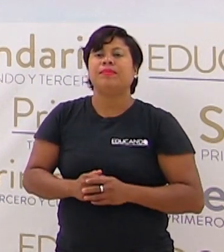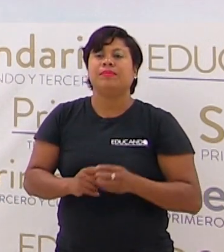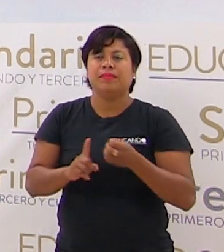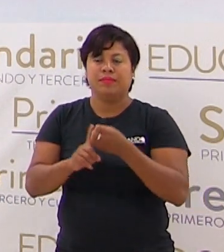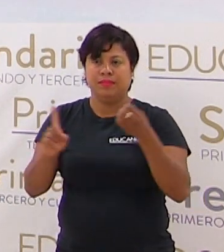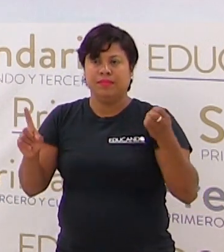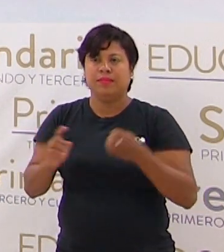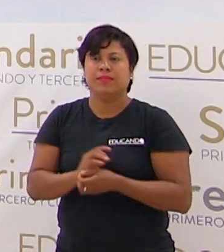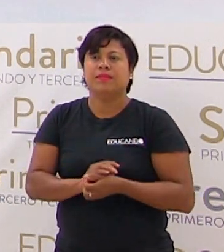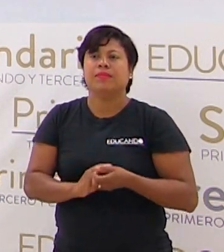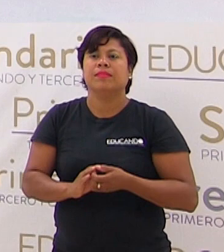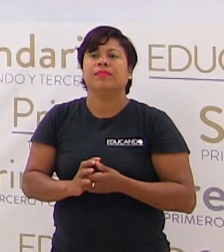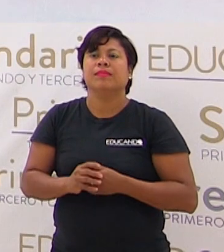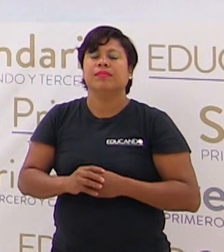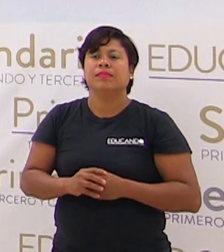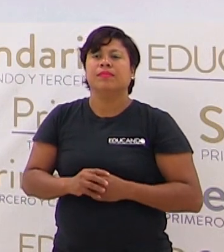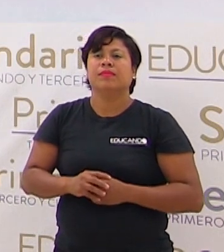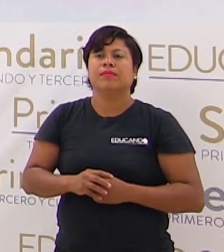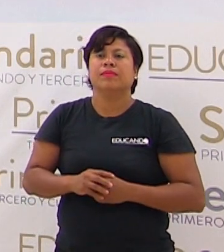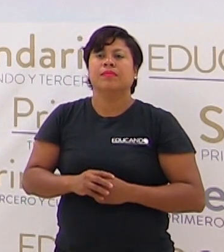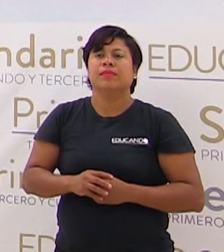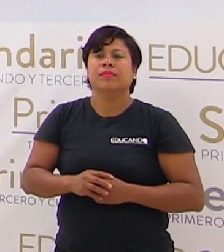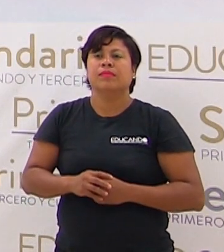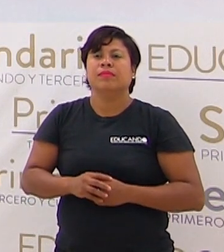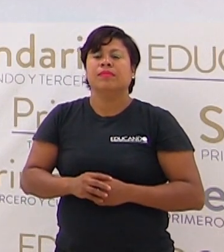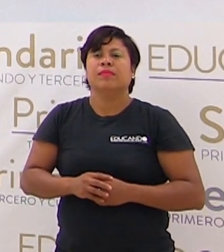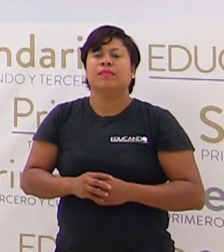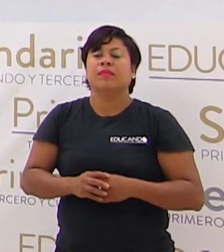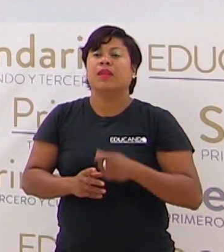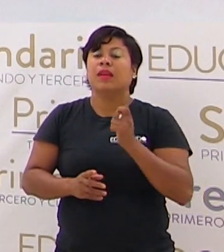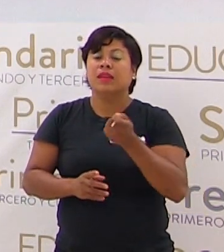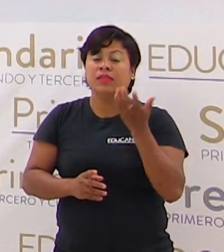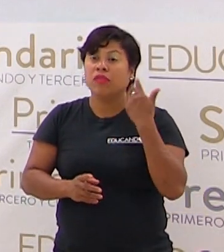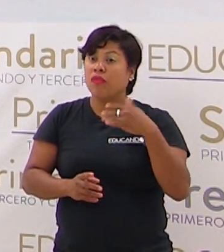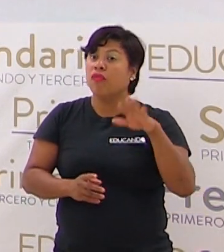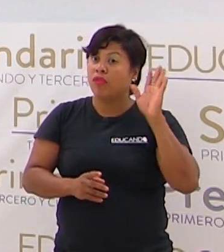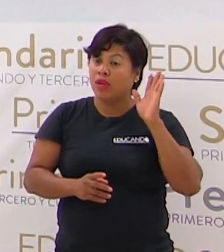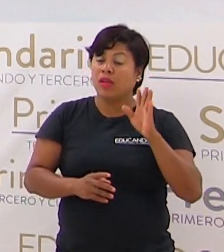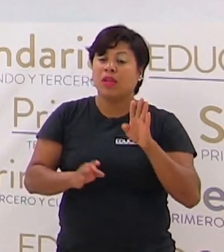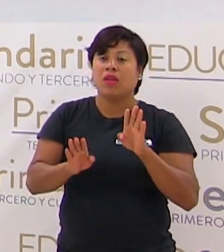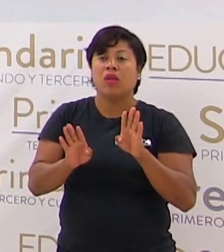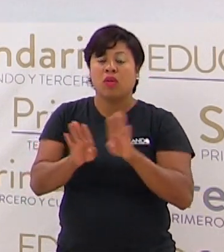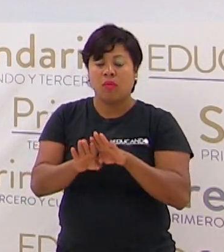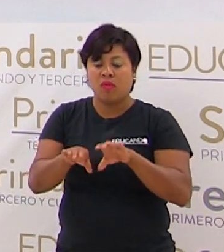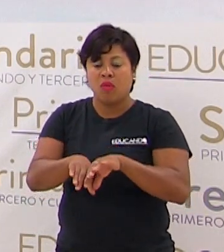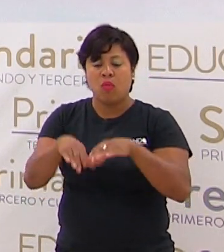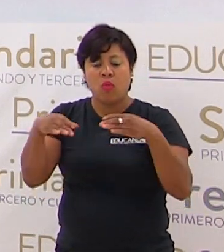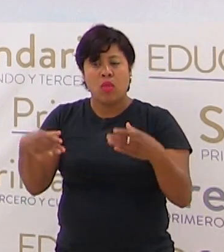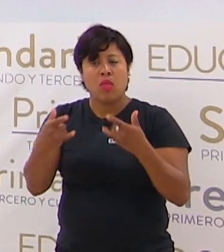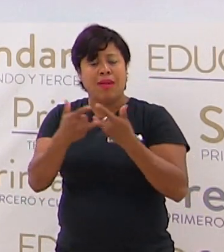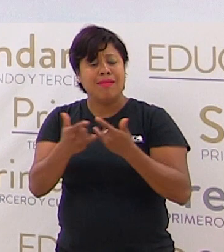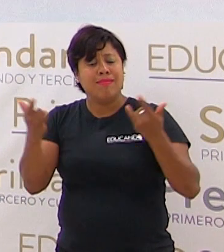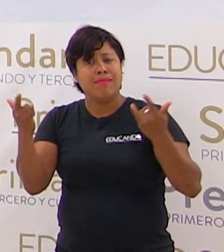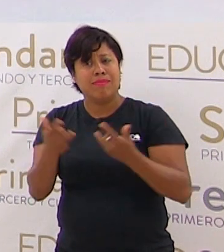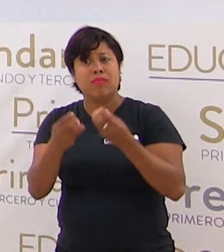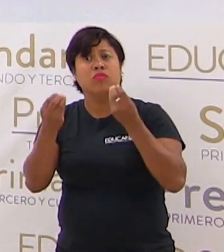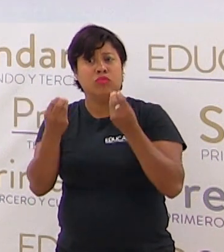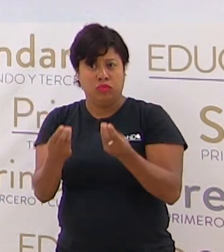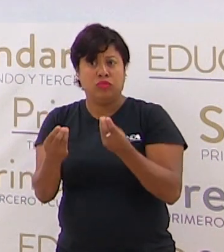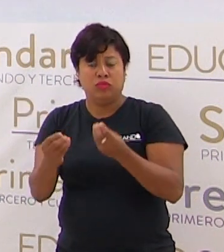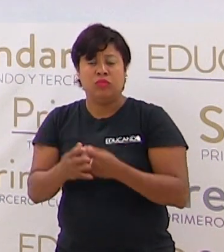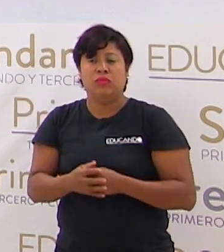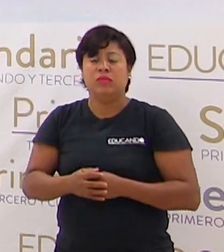3 resuelta. Siguiente. Aunque fue un gran cuentista,